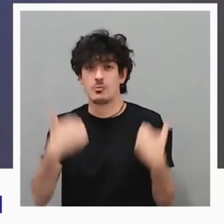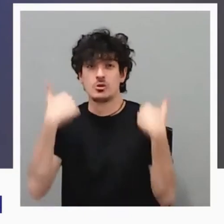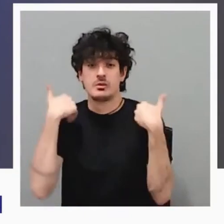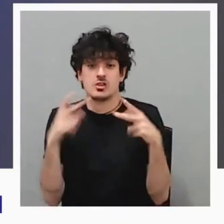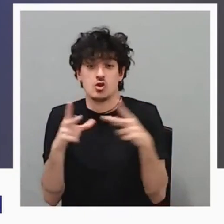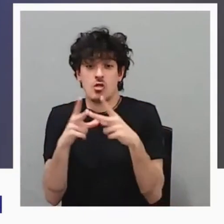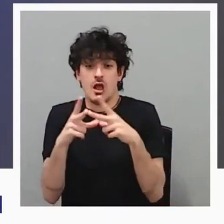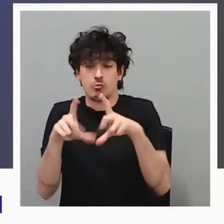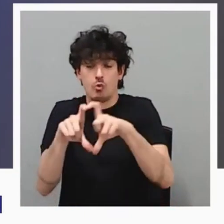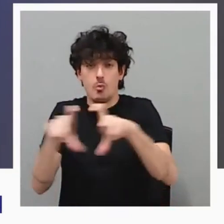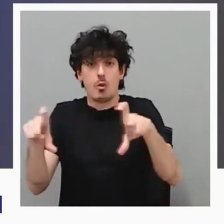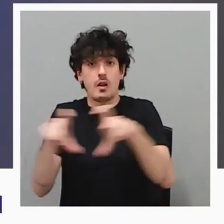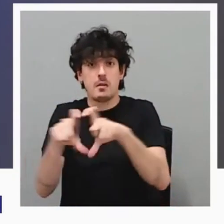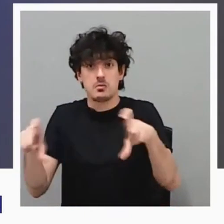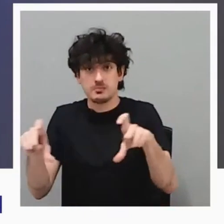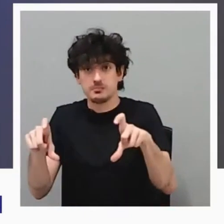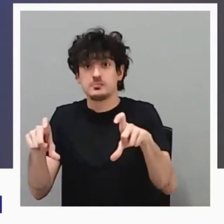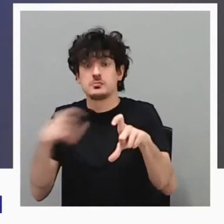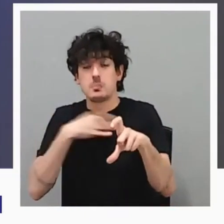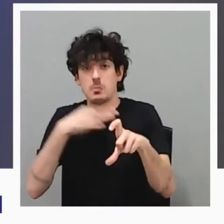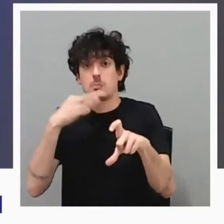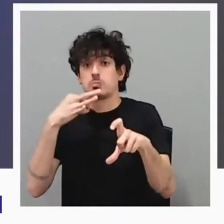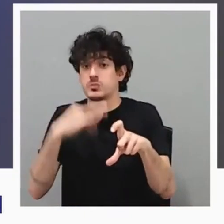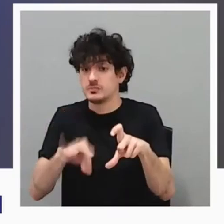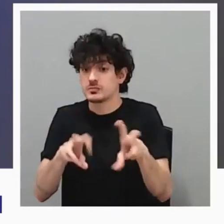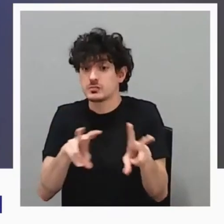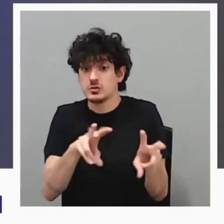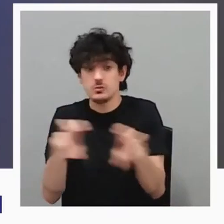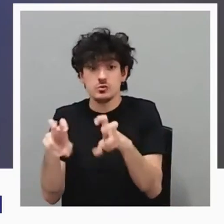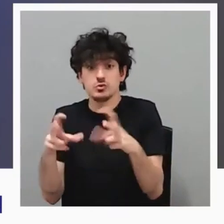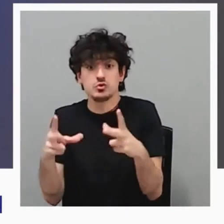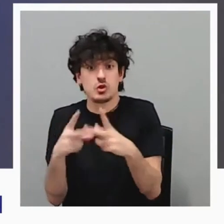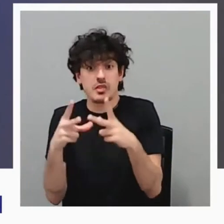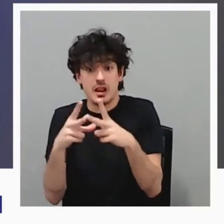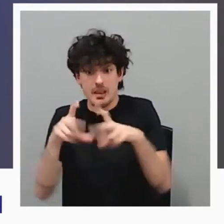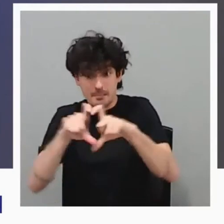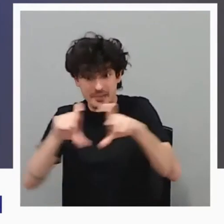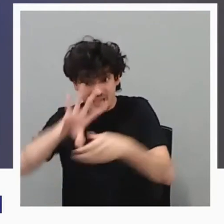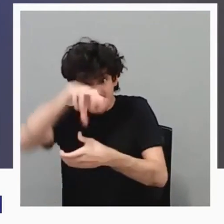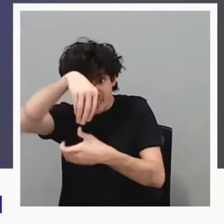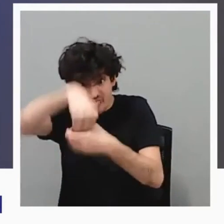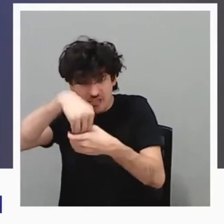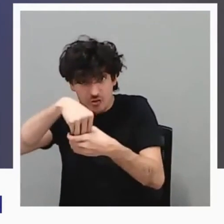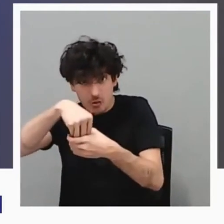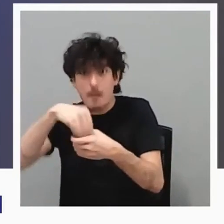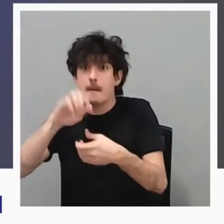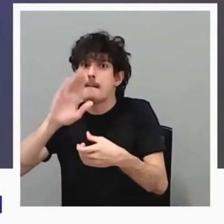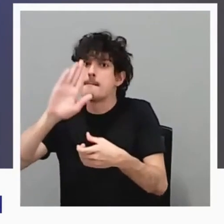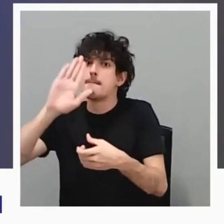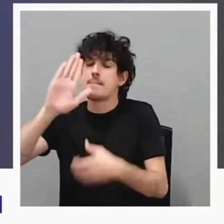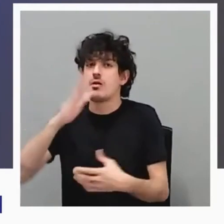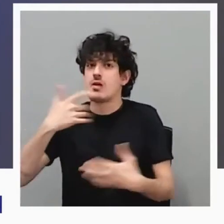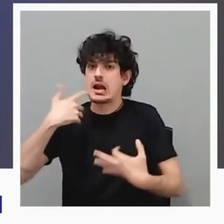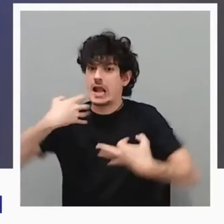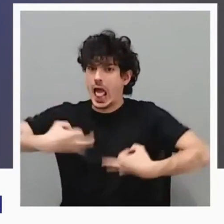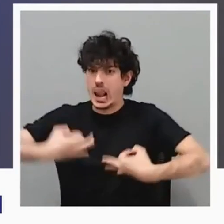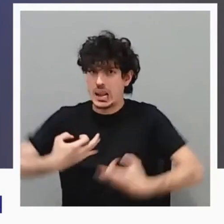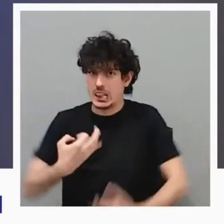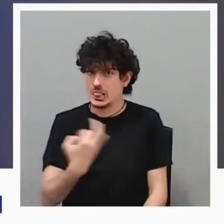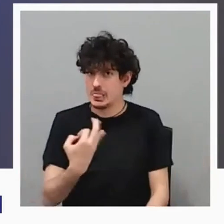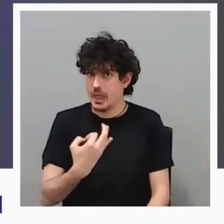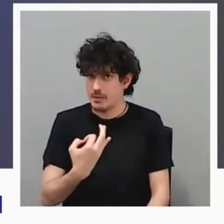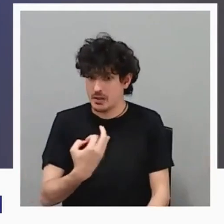ser un eje de innovación social intraempresarial siempre y cuando sea genuina, siempre y cuando tenga el estado del